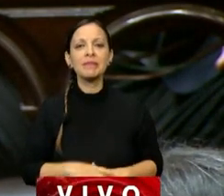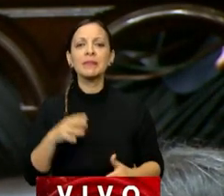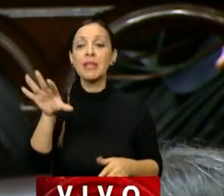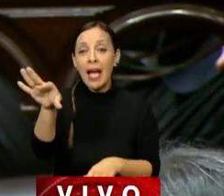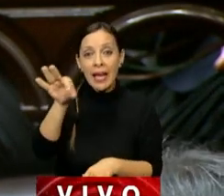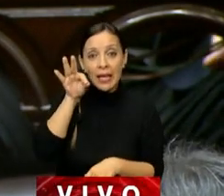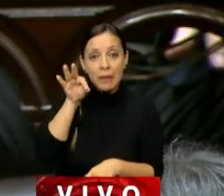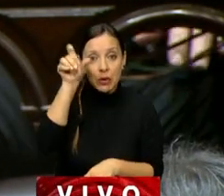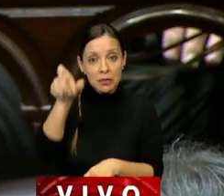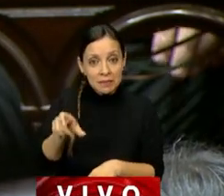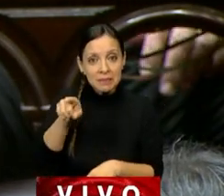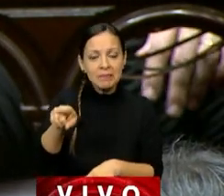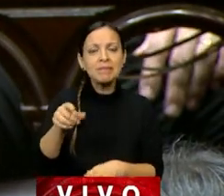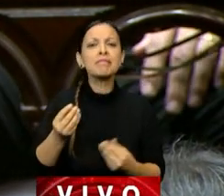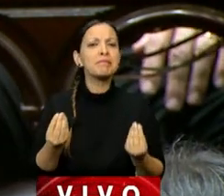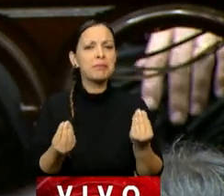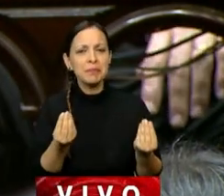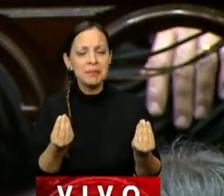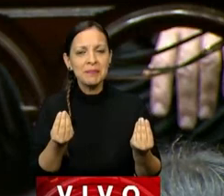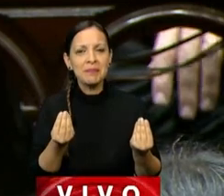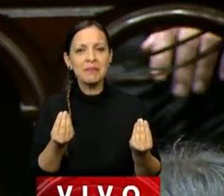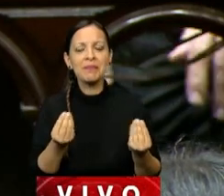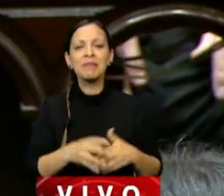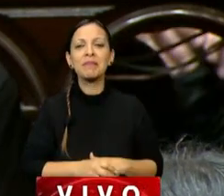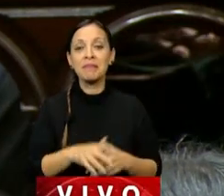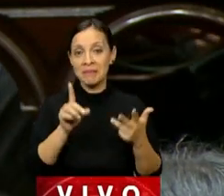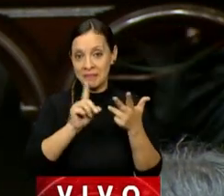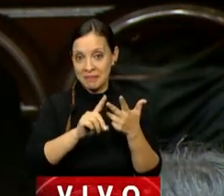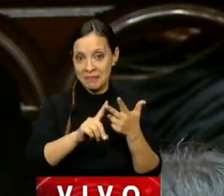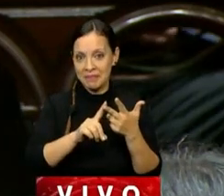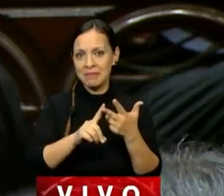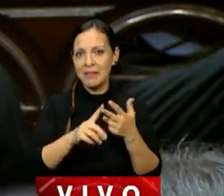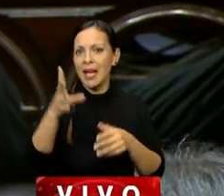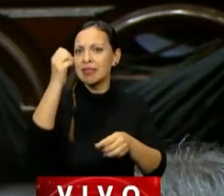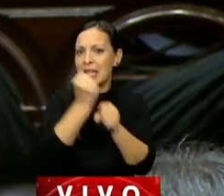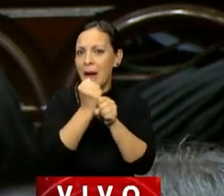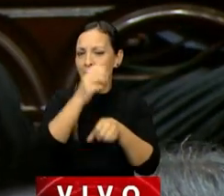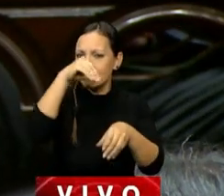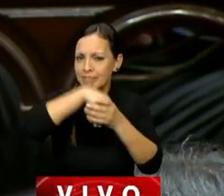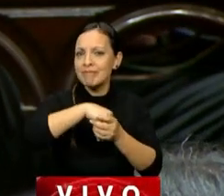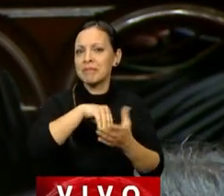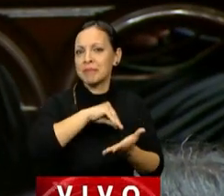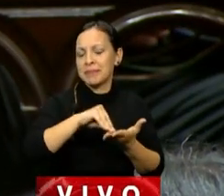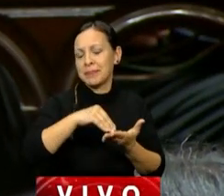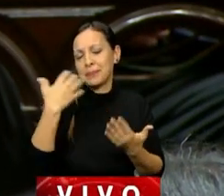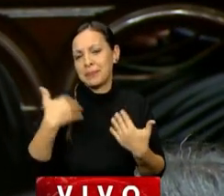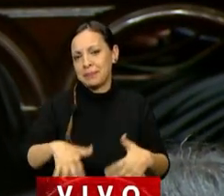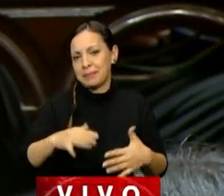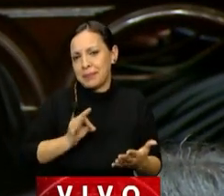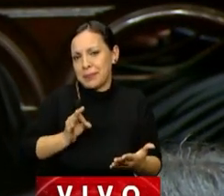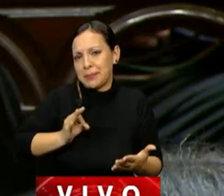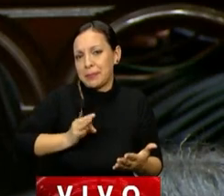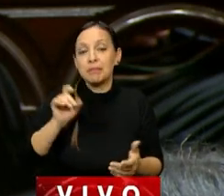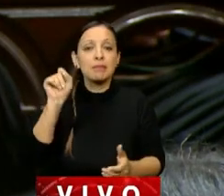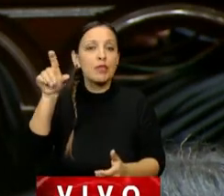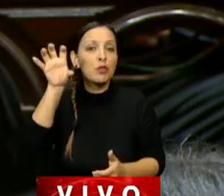proponer a Cecilia, que tiene un recorrido legislativo enorme en su